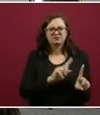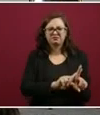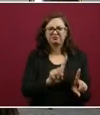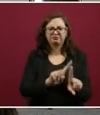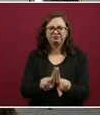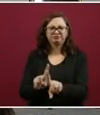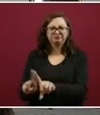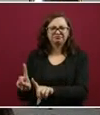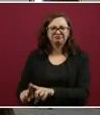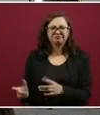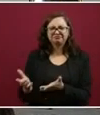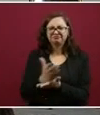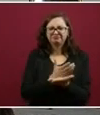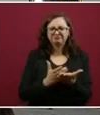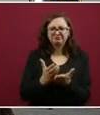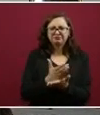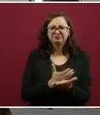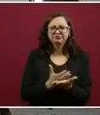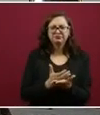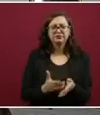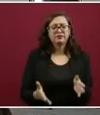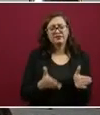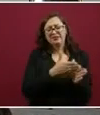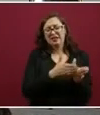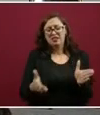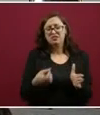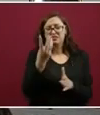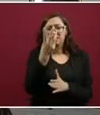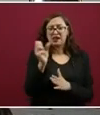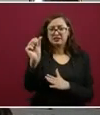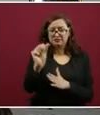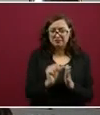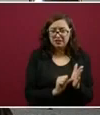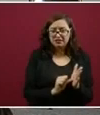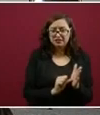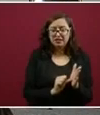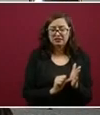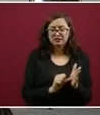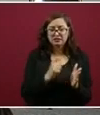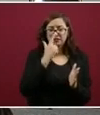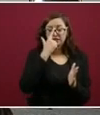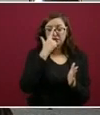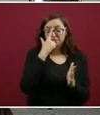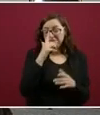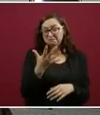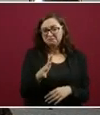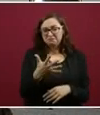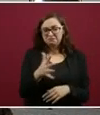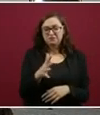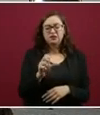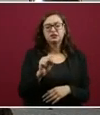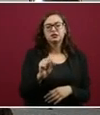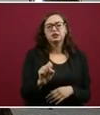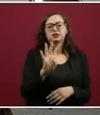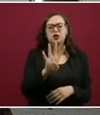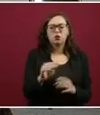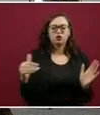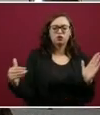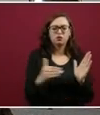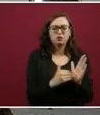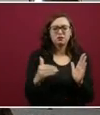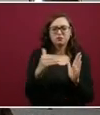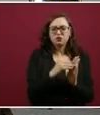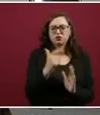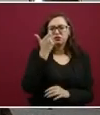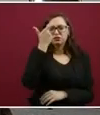Para justamente el primer trimestre, de los cerca de 64 mil millones de pesos para